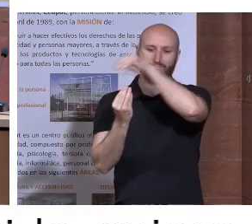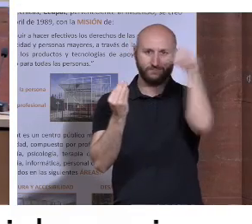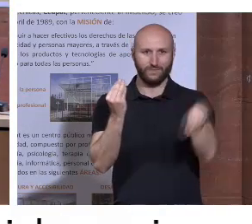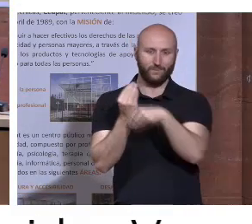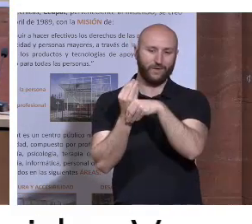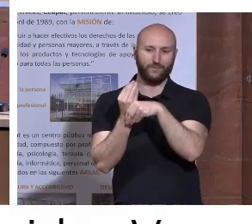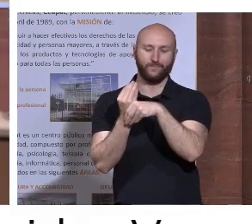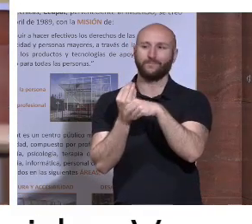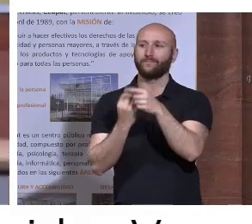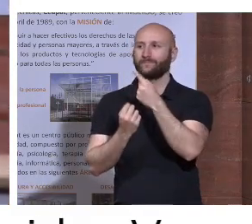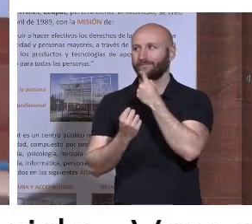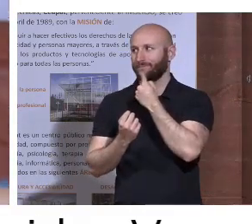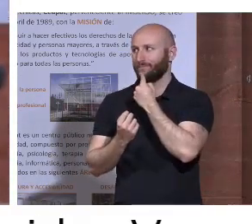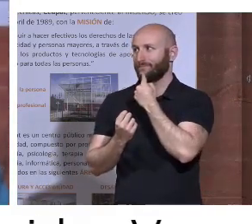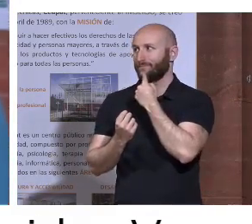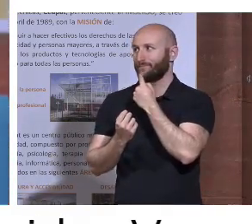Y dice,